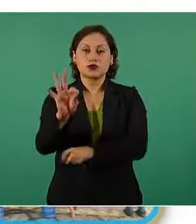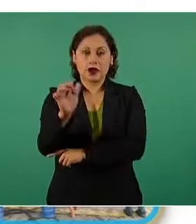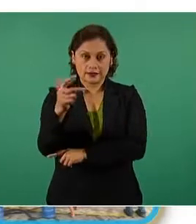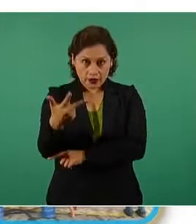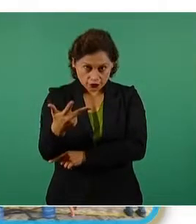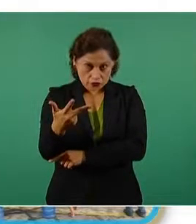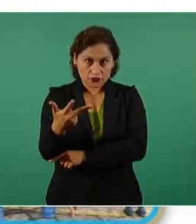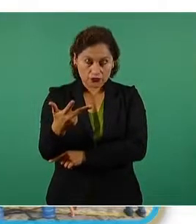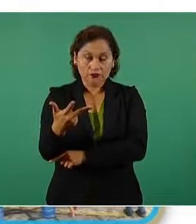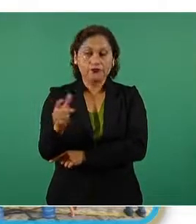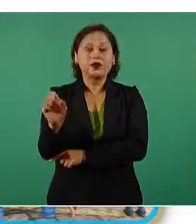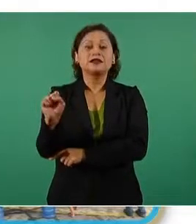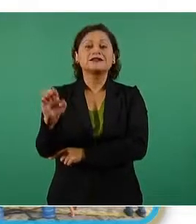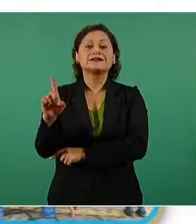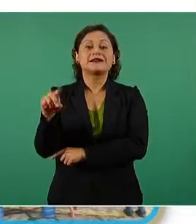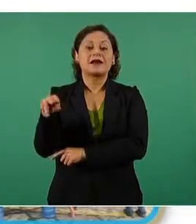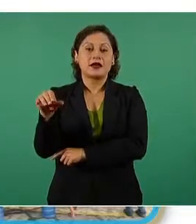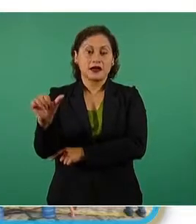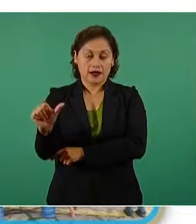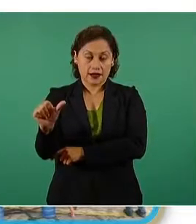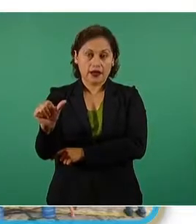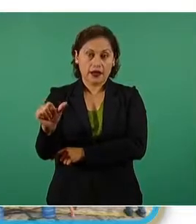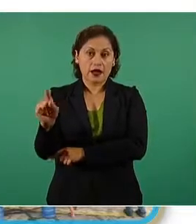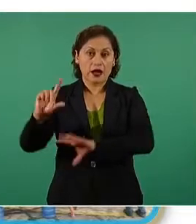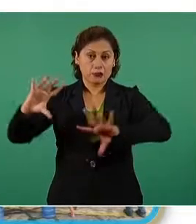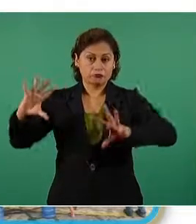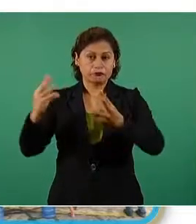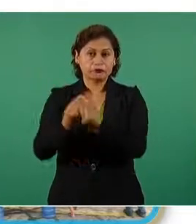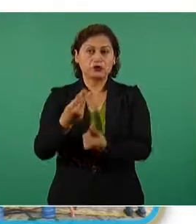24.848. La Secretaría de la Defensa Nacional, en total,